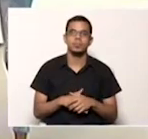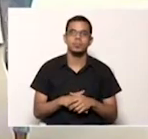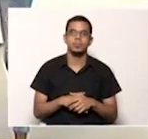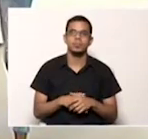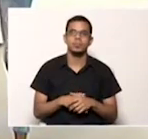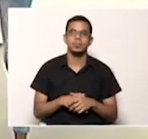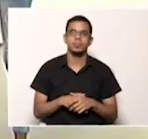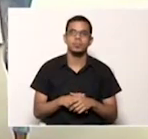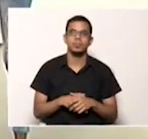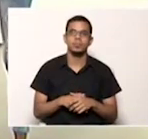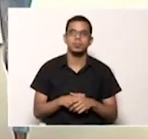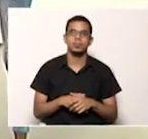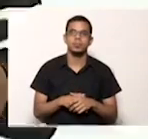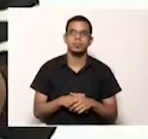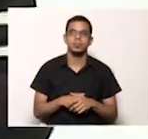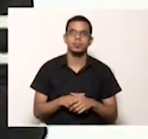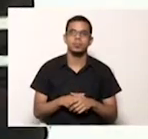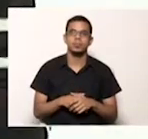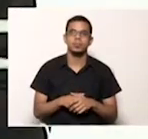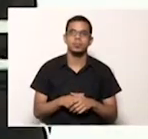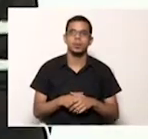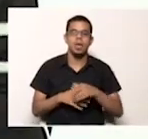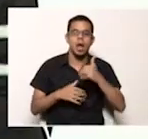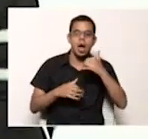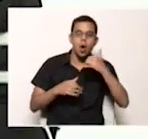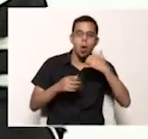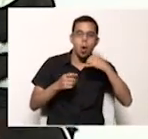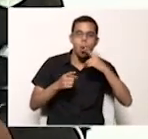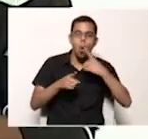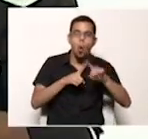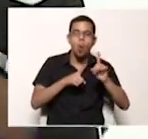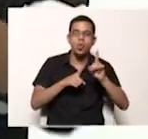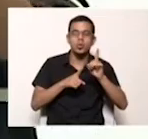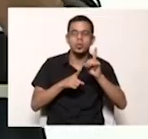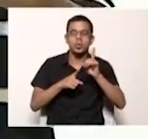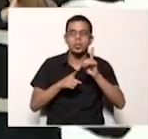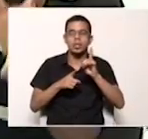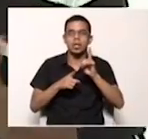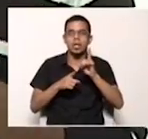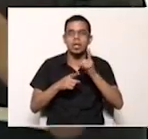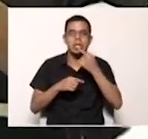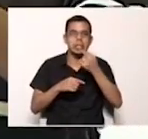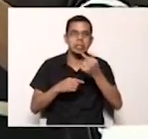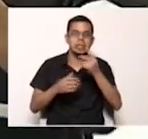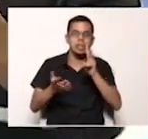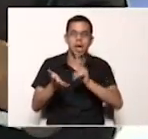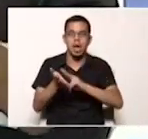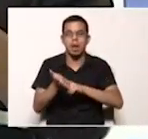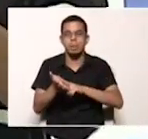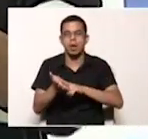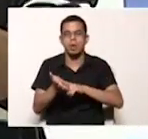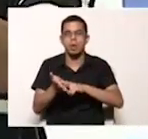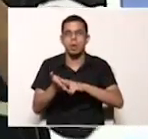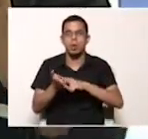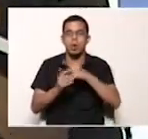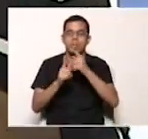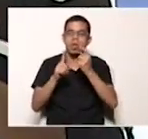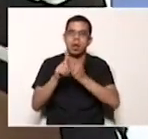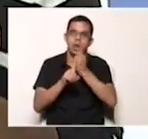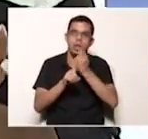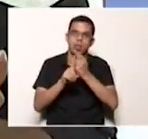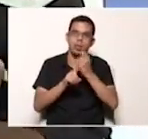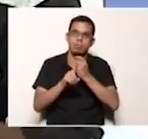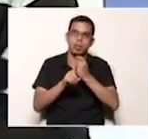indican el valor de la temperatura, ¿ok? Obviamente donde se suministra el